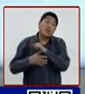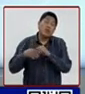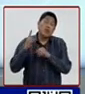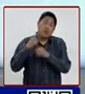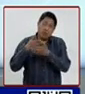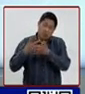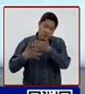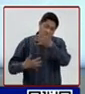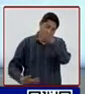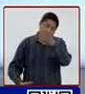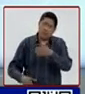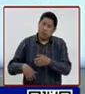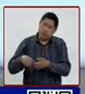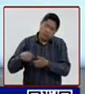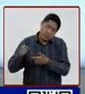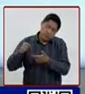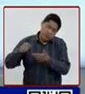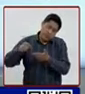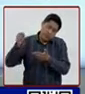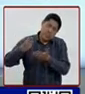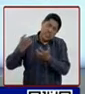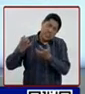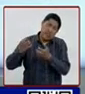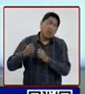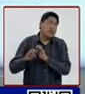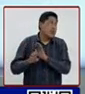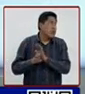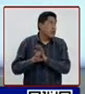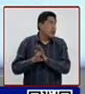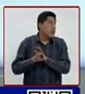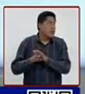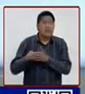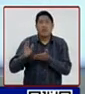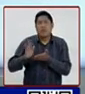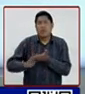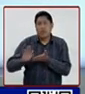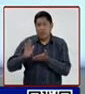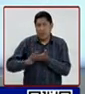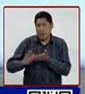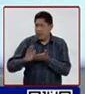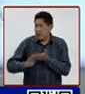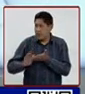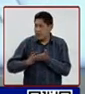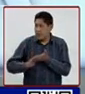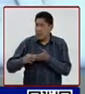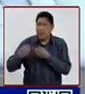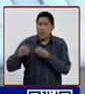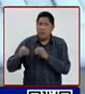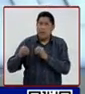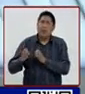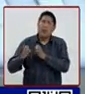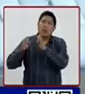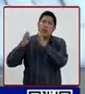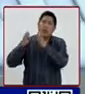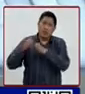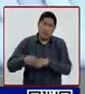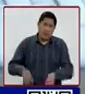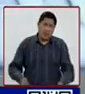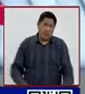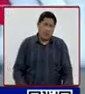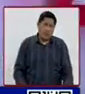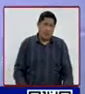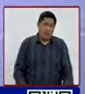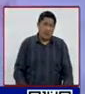un pliego petitorio en el que exigen varias cosas, entre ellas que autoricen el mercado de la coca en Villa El Carmen.